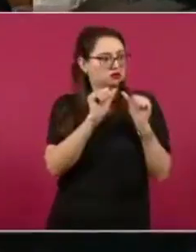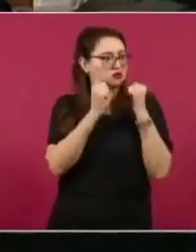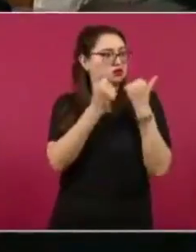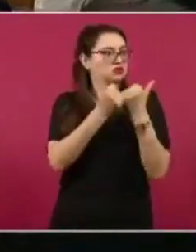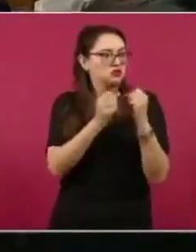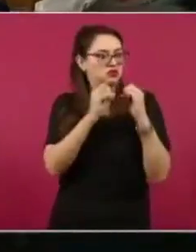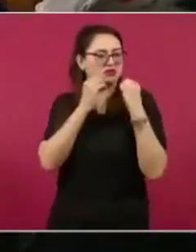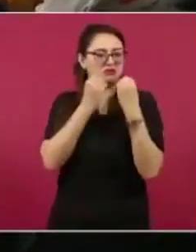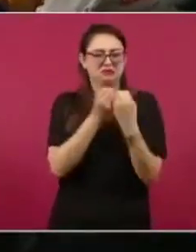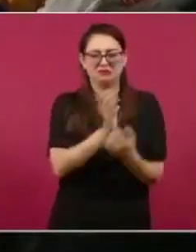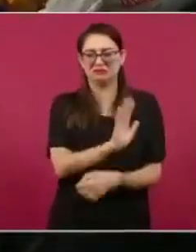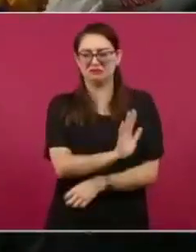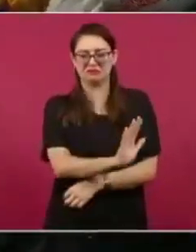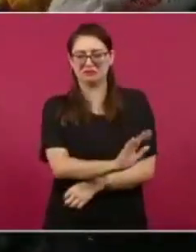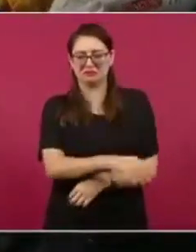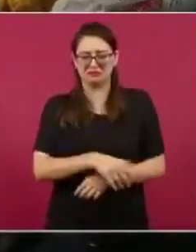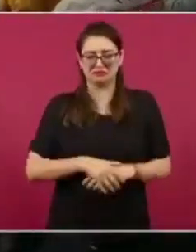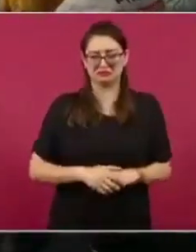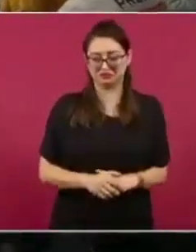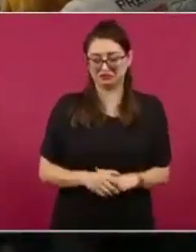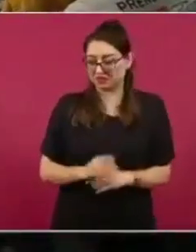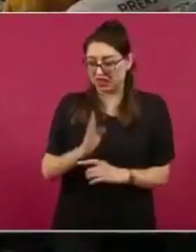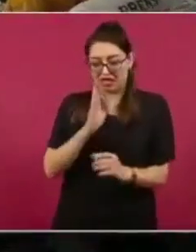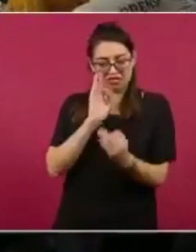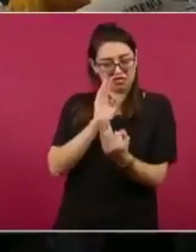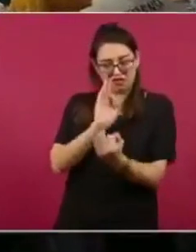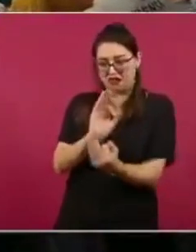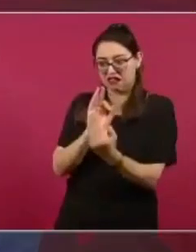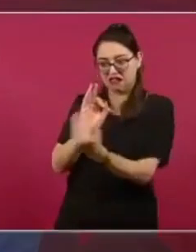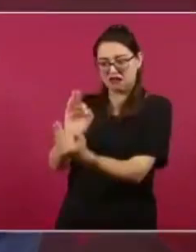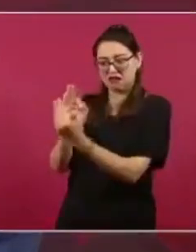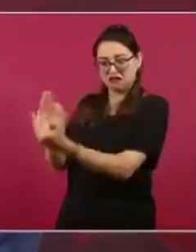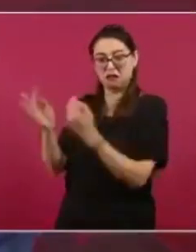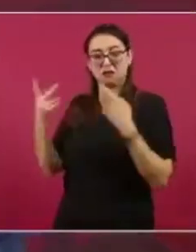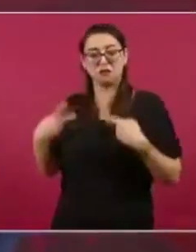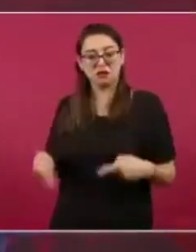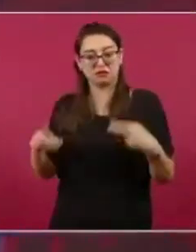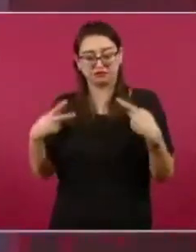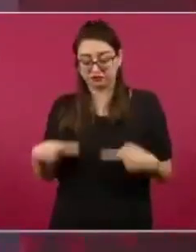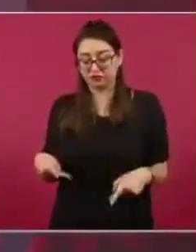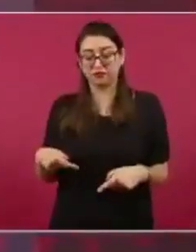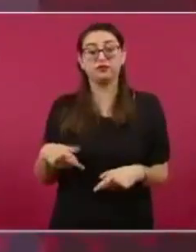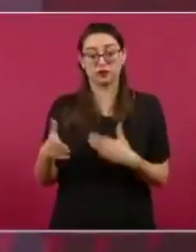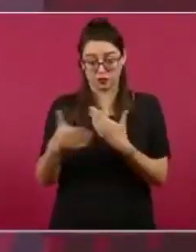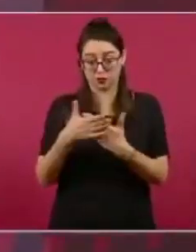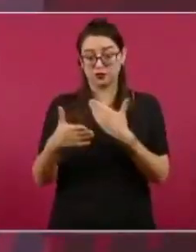hacer esa entrega porque van a competir en los Juegos Panamericanos.